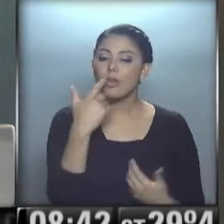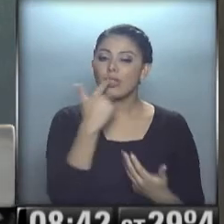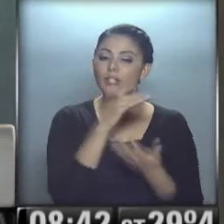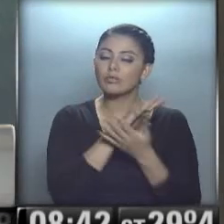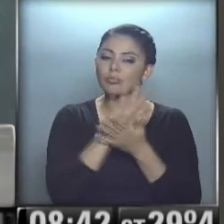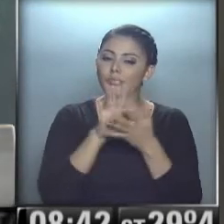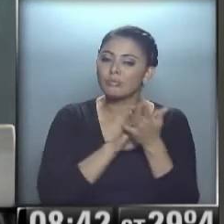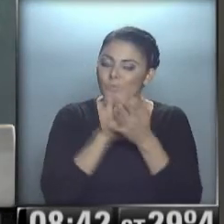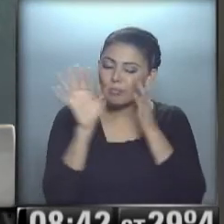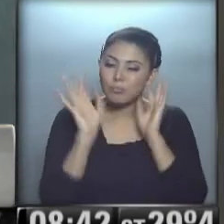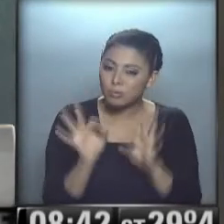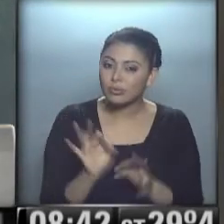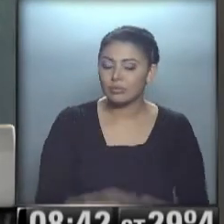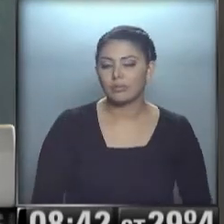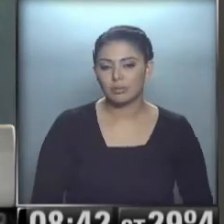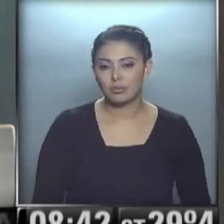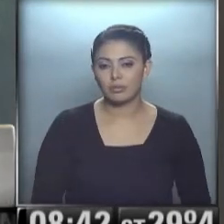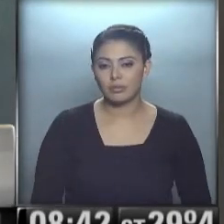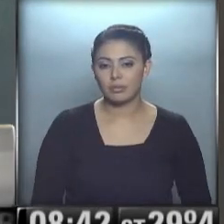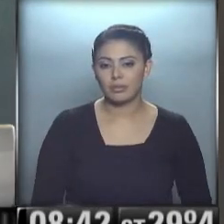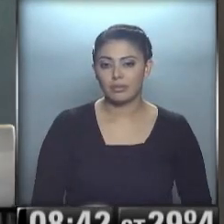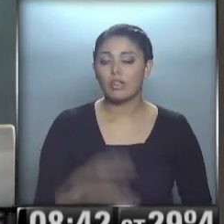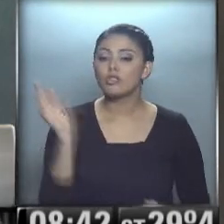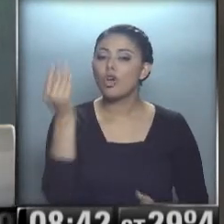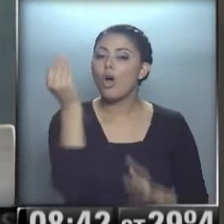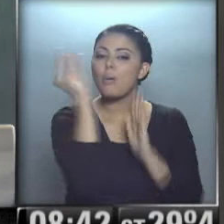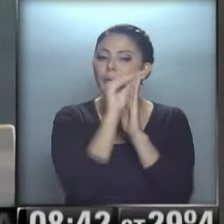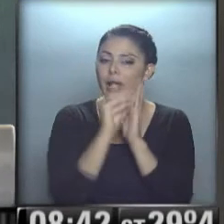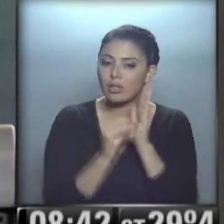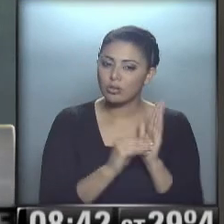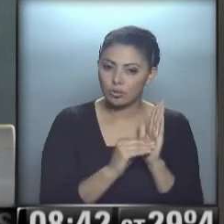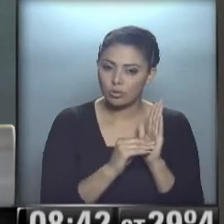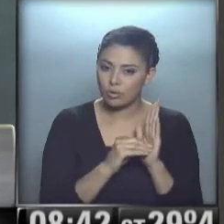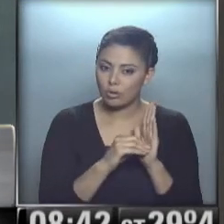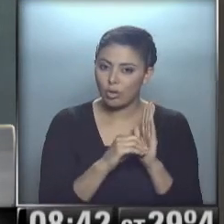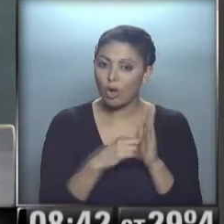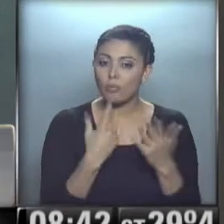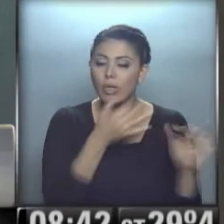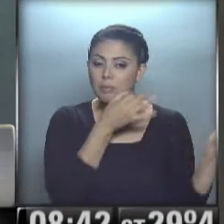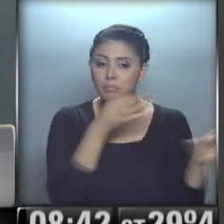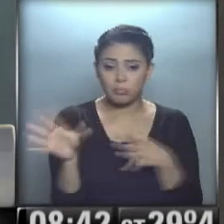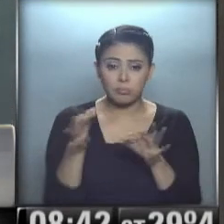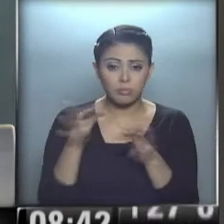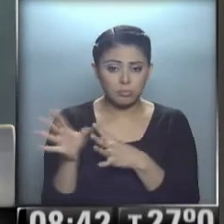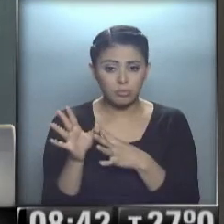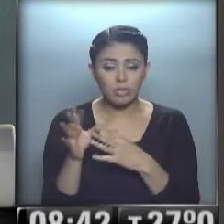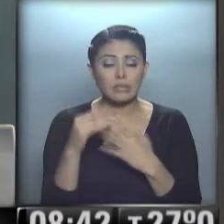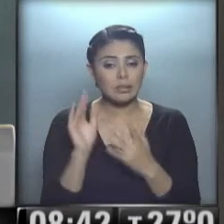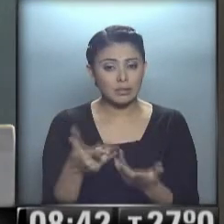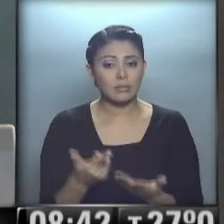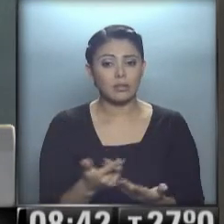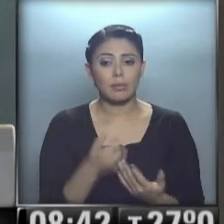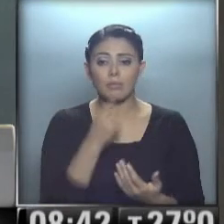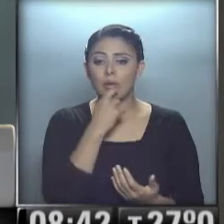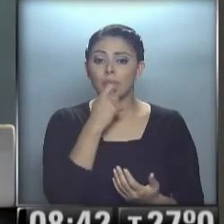condiciones para que, en definitiva, los precios que puedan comercializar sus productos sean compatibles con